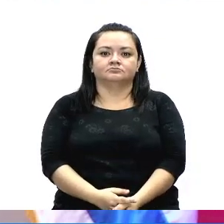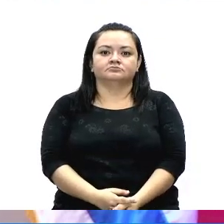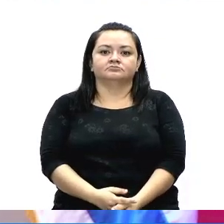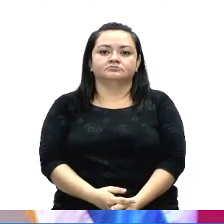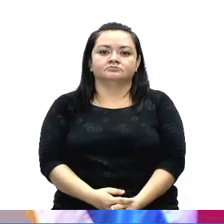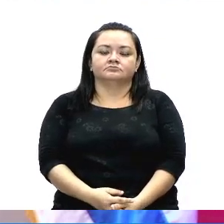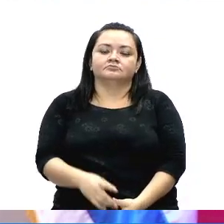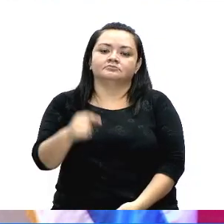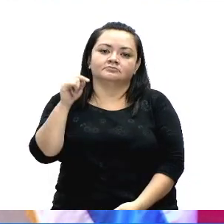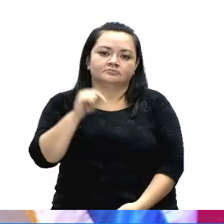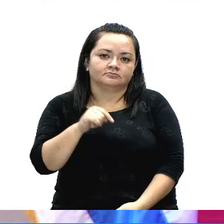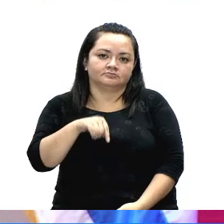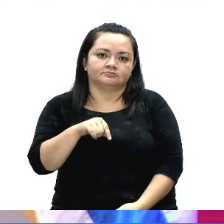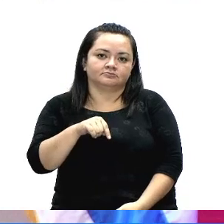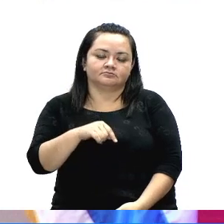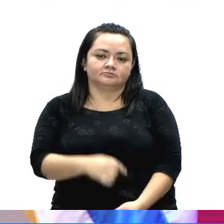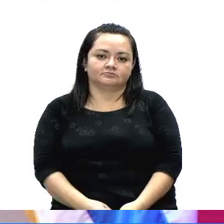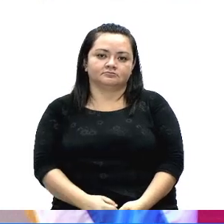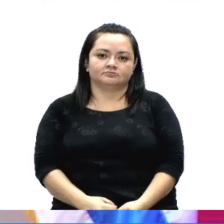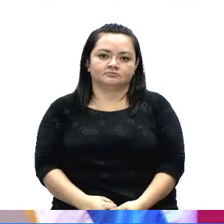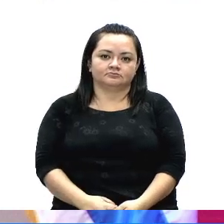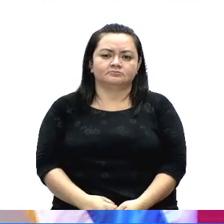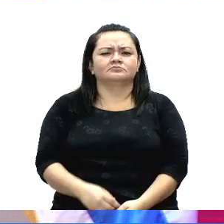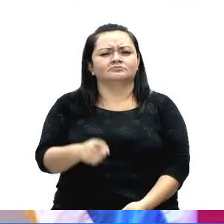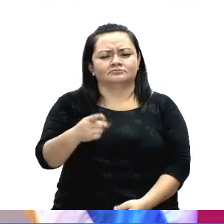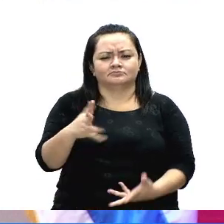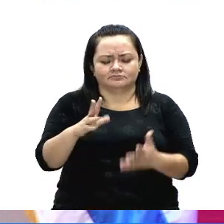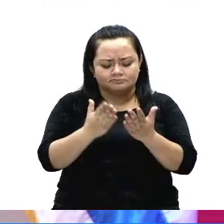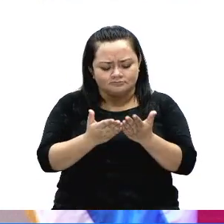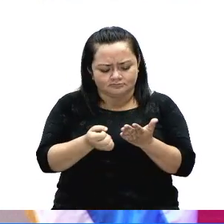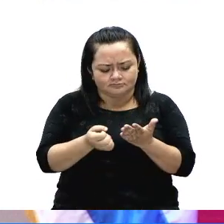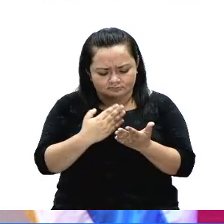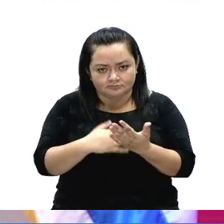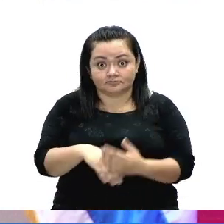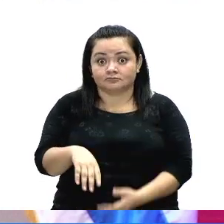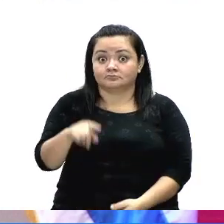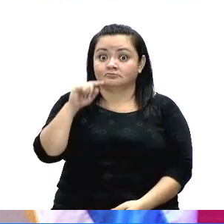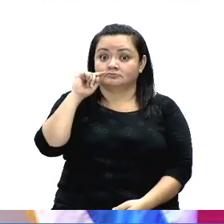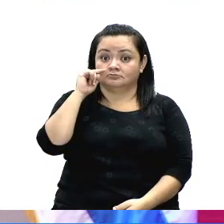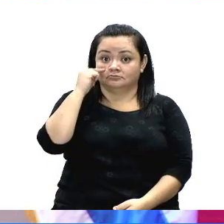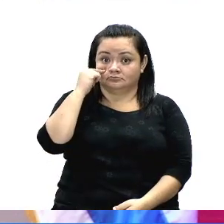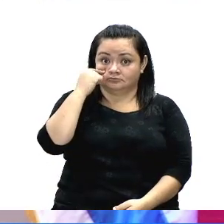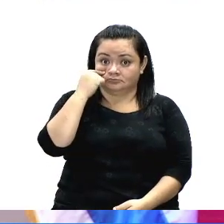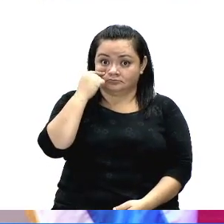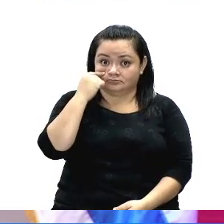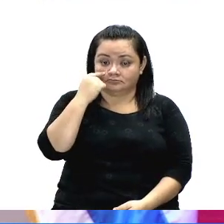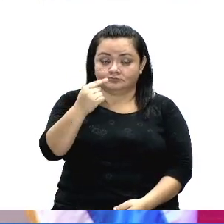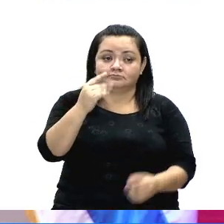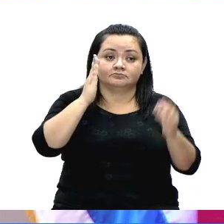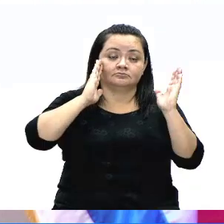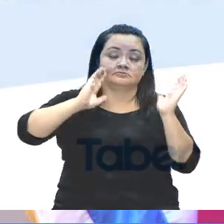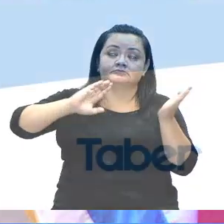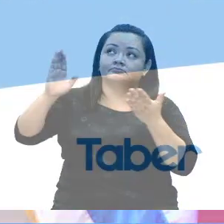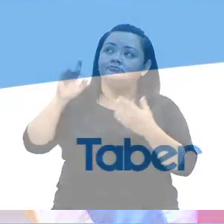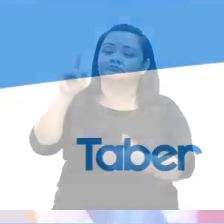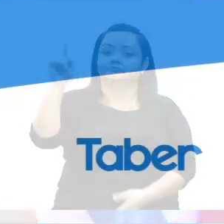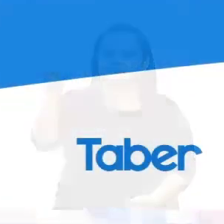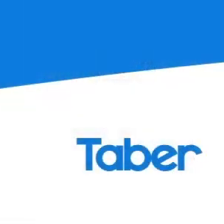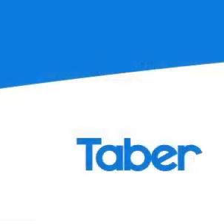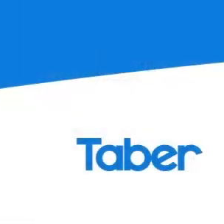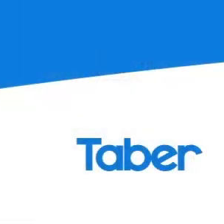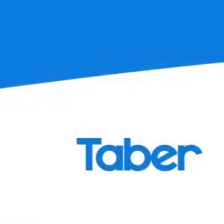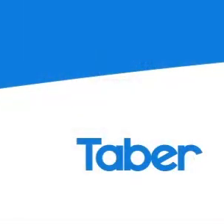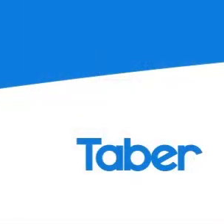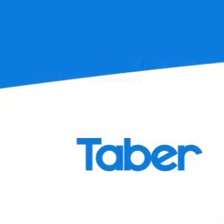ahora pues no tiene si quieres oído a mi voz